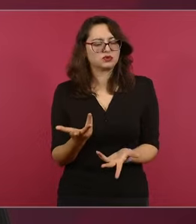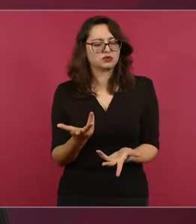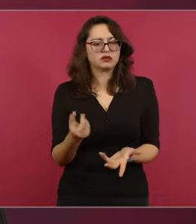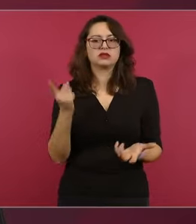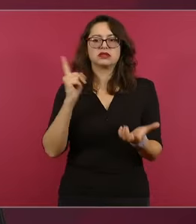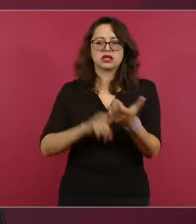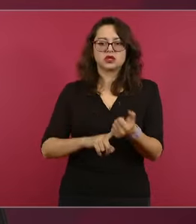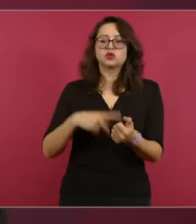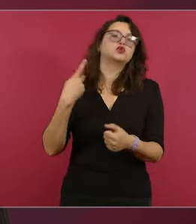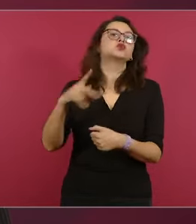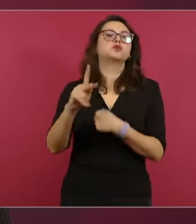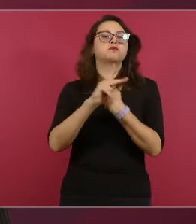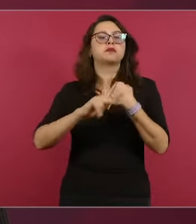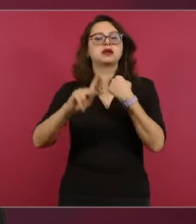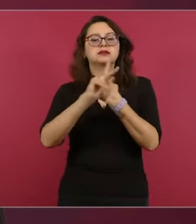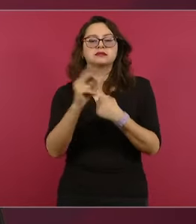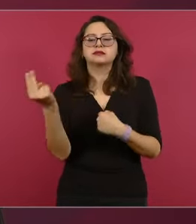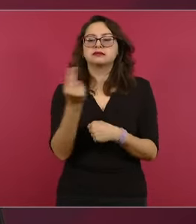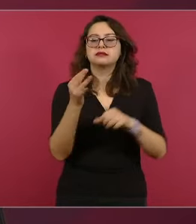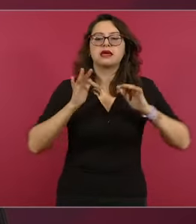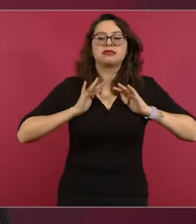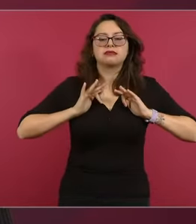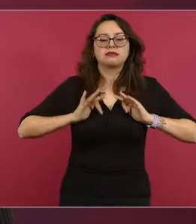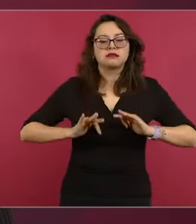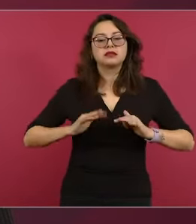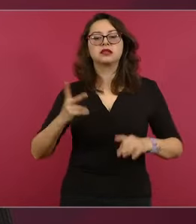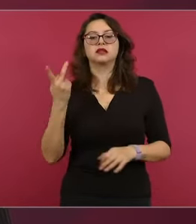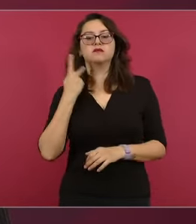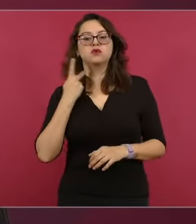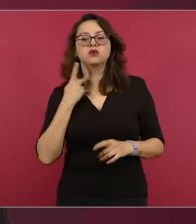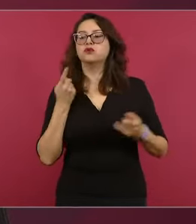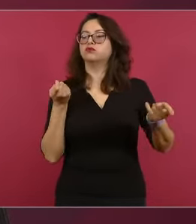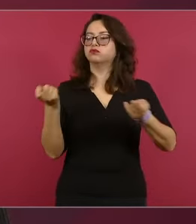estabilidad, normalidad política,